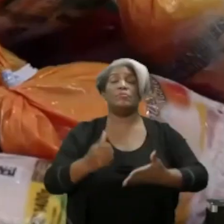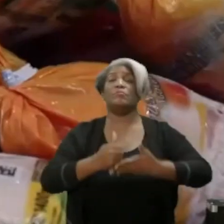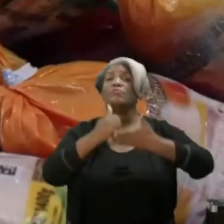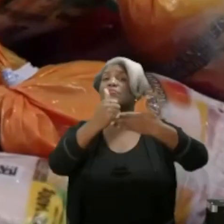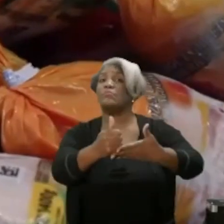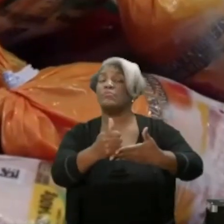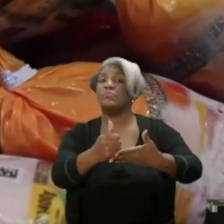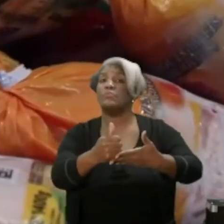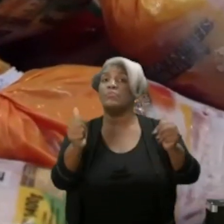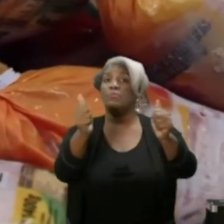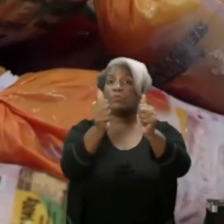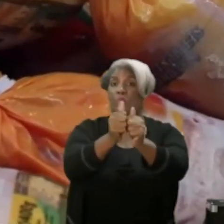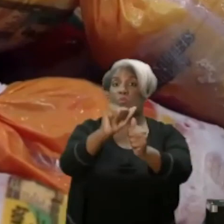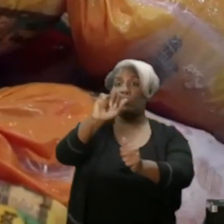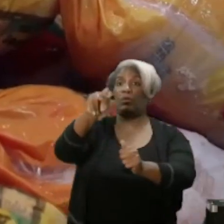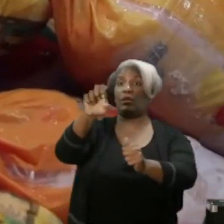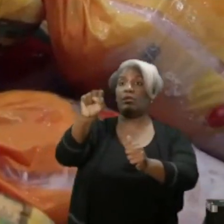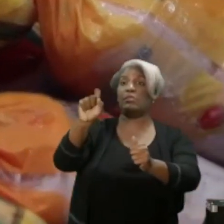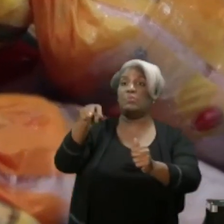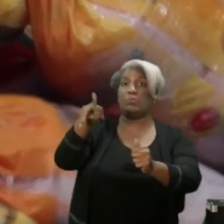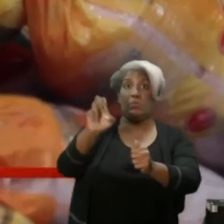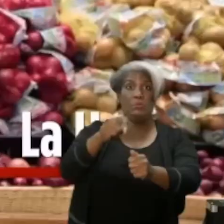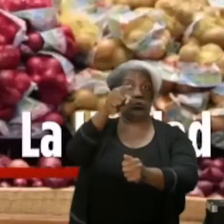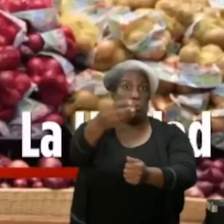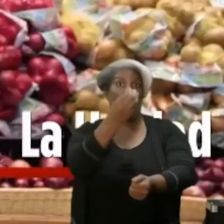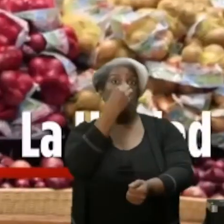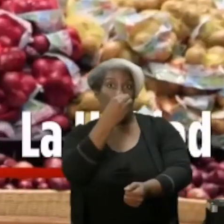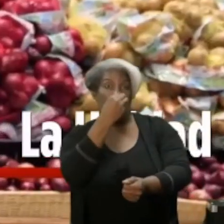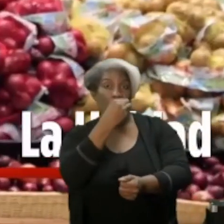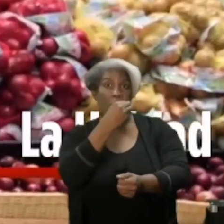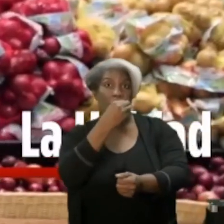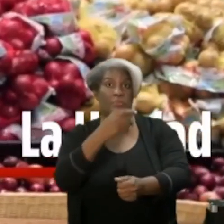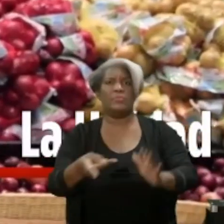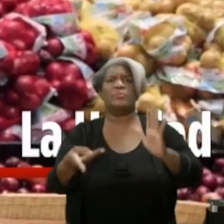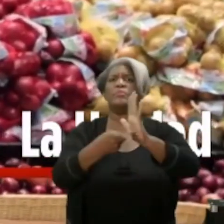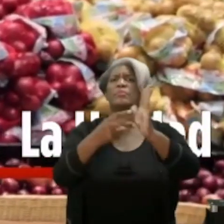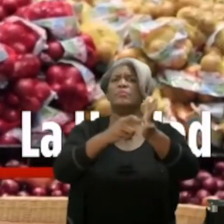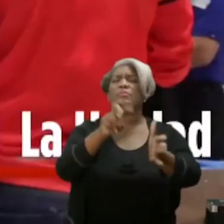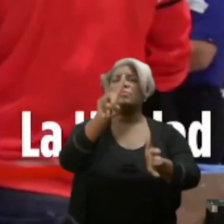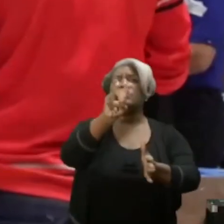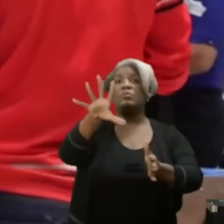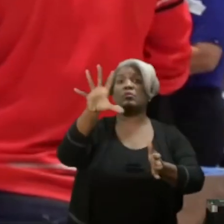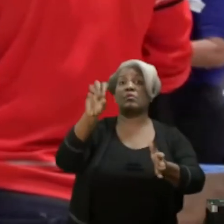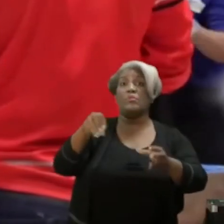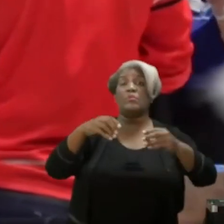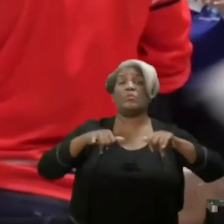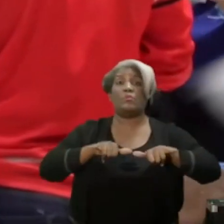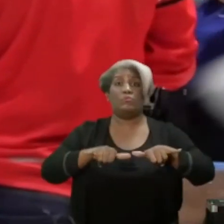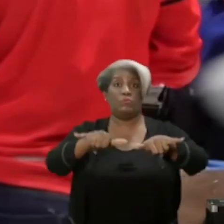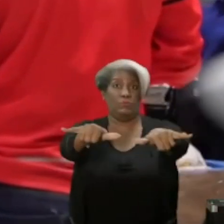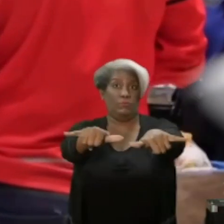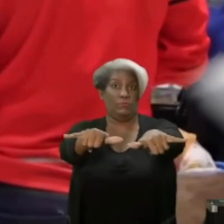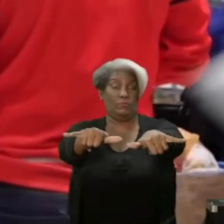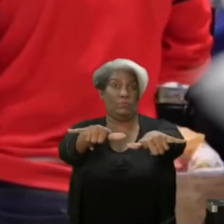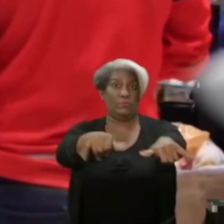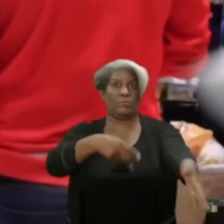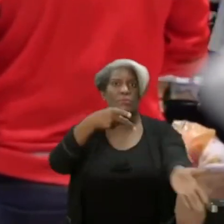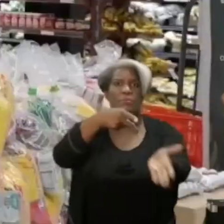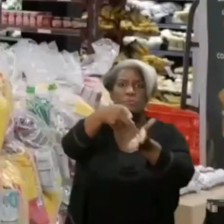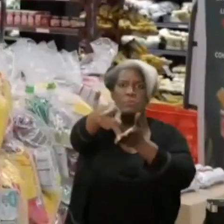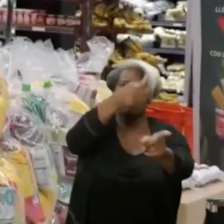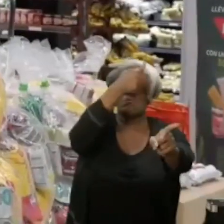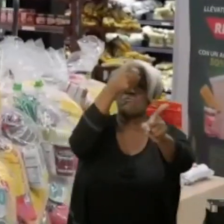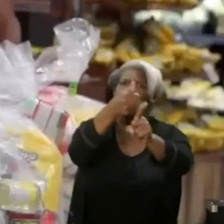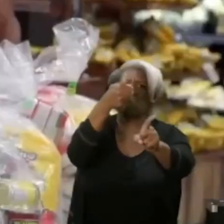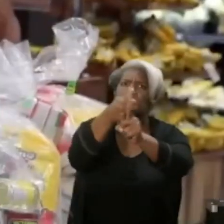INESPRE, que consiste en la venta de combos alimenticios en más de 250 supermercados de todo el país a un precio fijo de 500 y